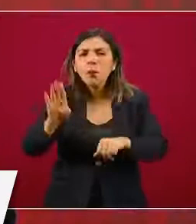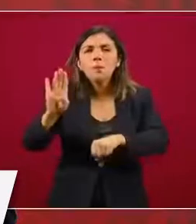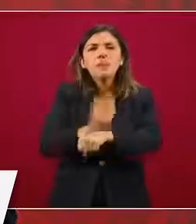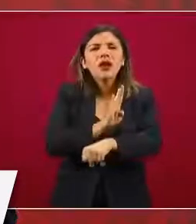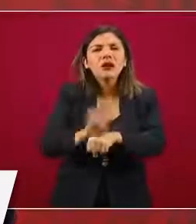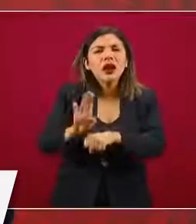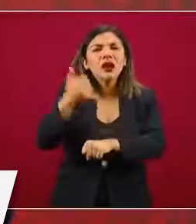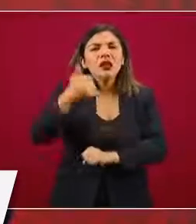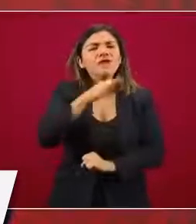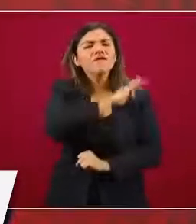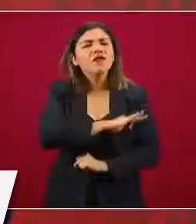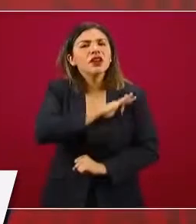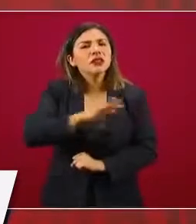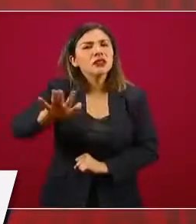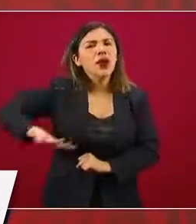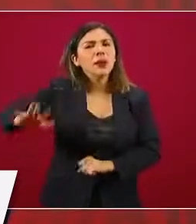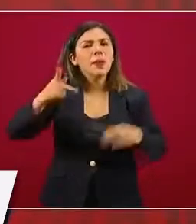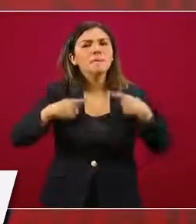la felicidad del pueblo,